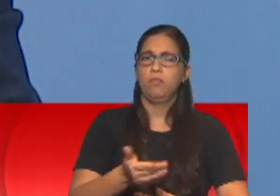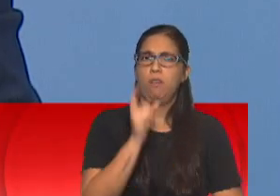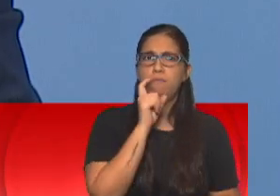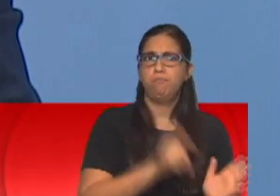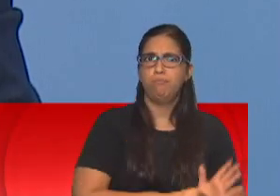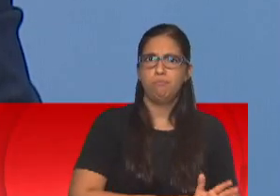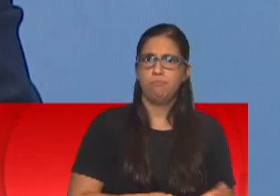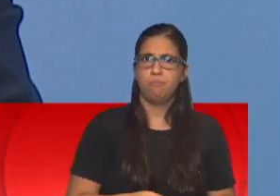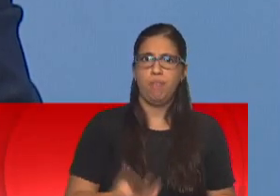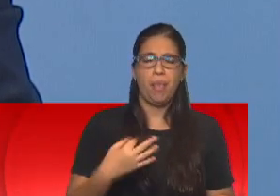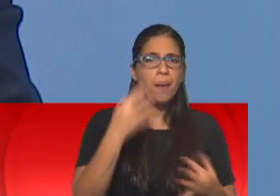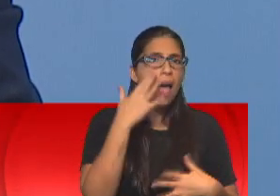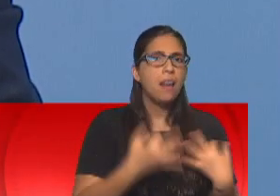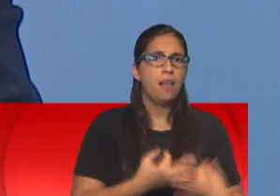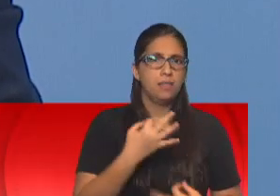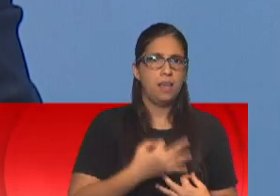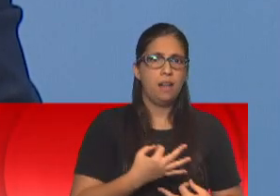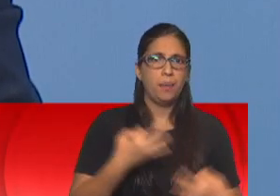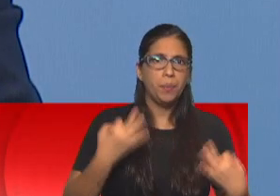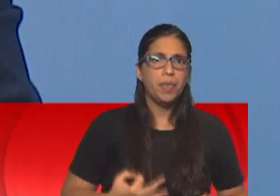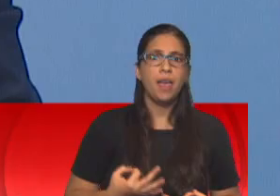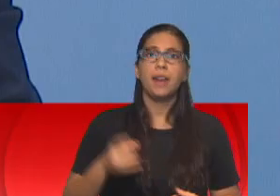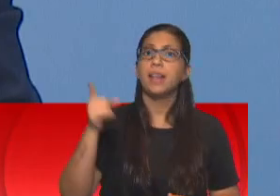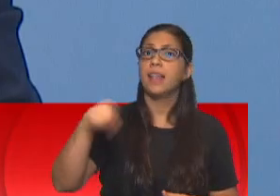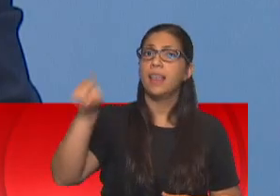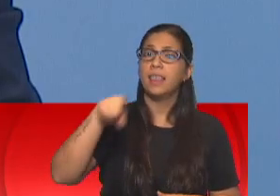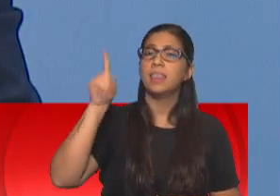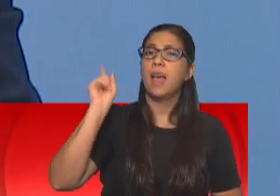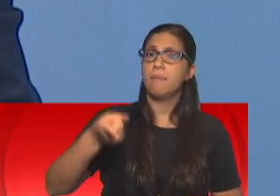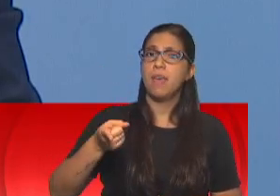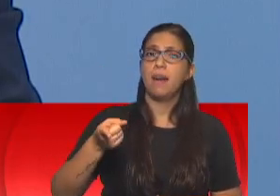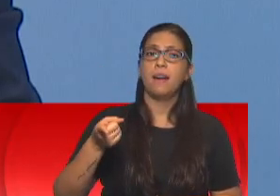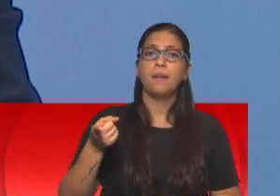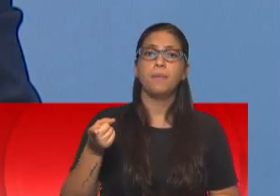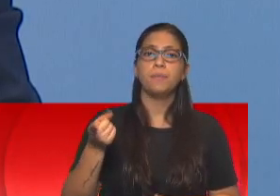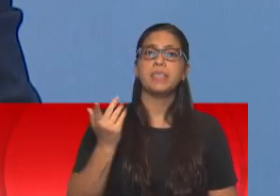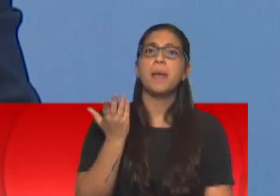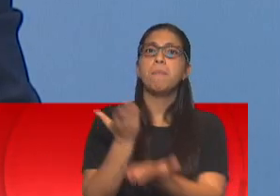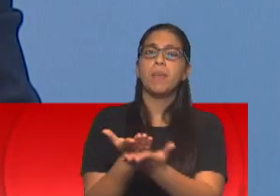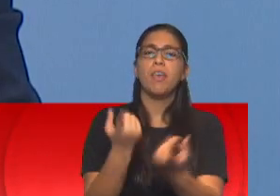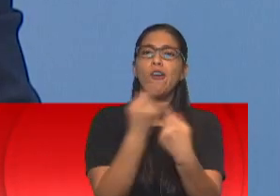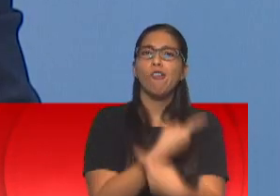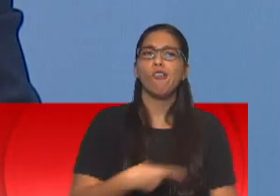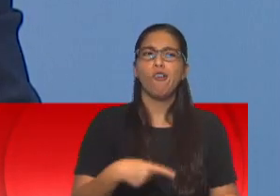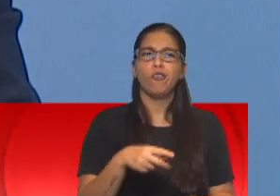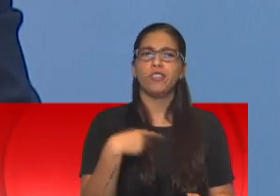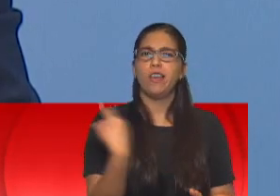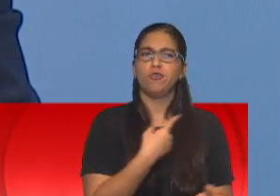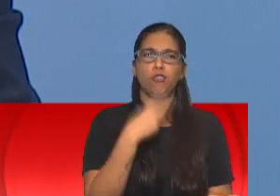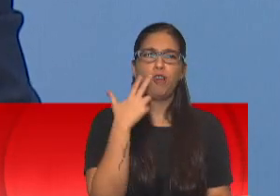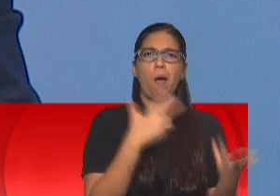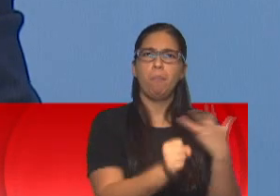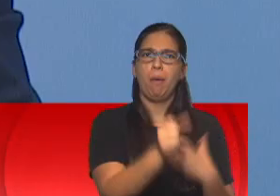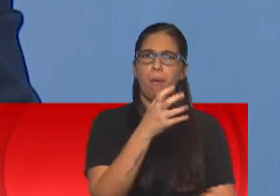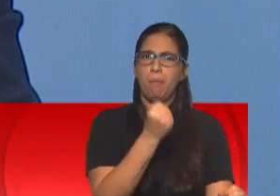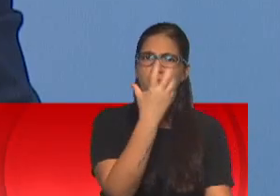segundo lugar, que corrija las arbitrariedades que hemos detectado